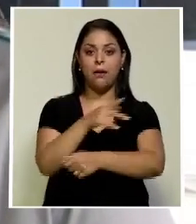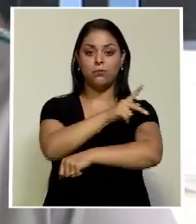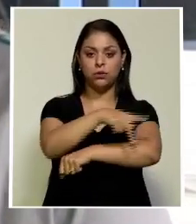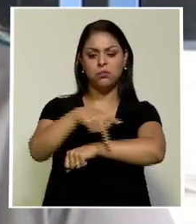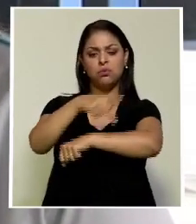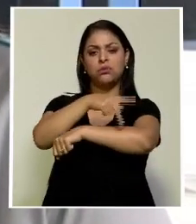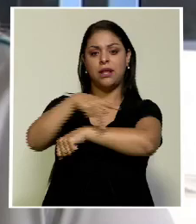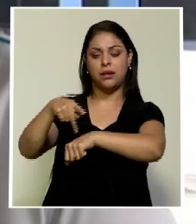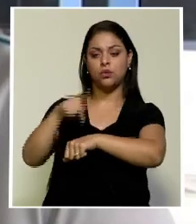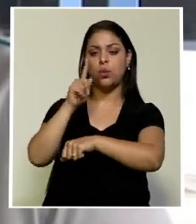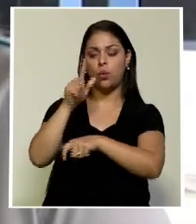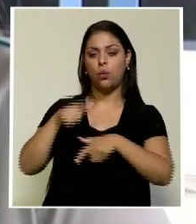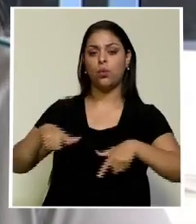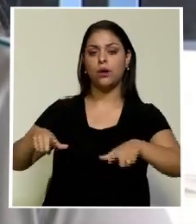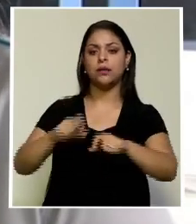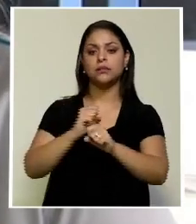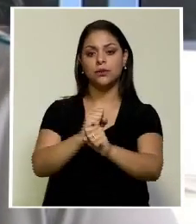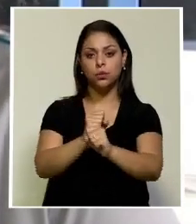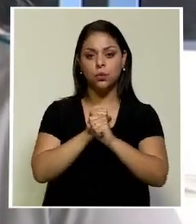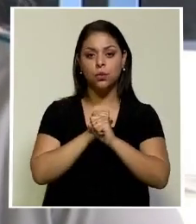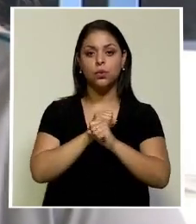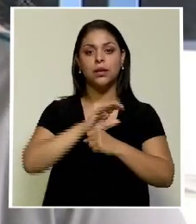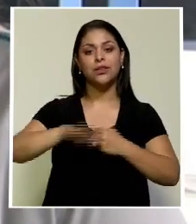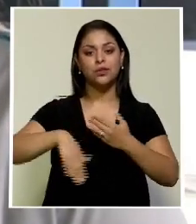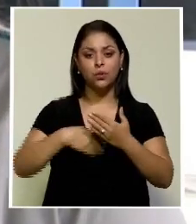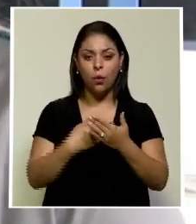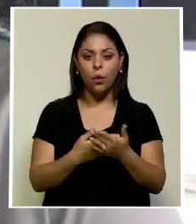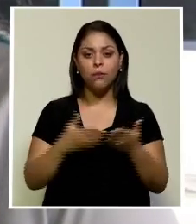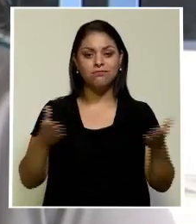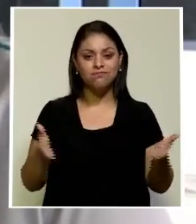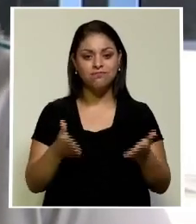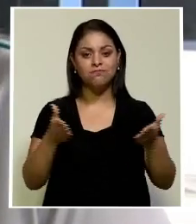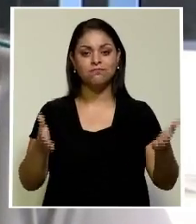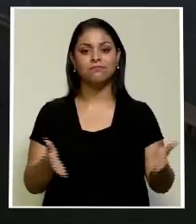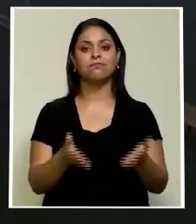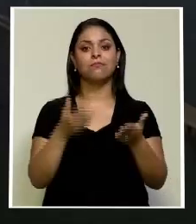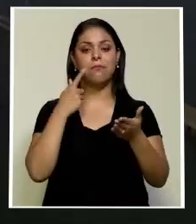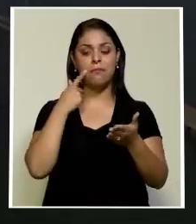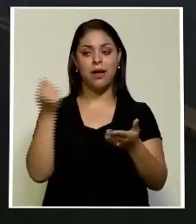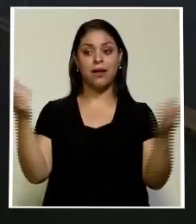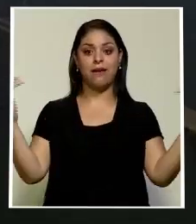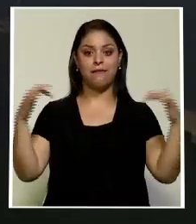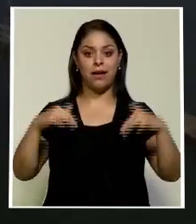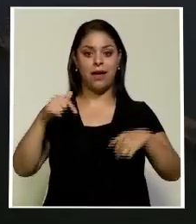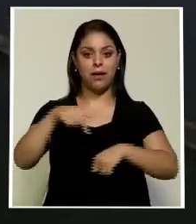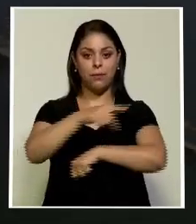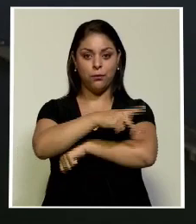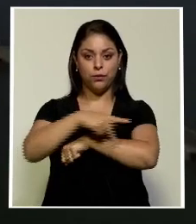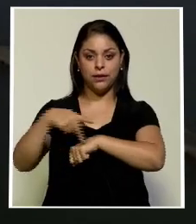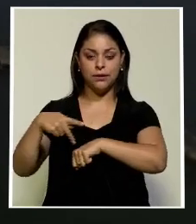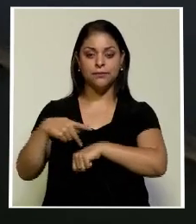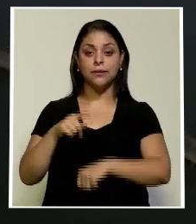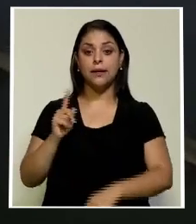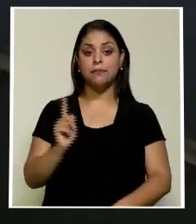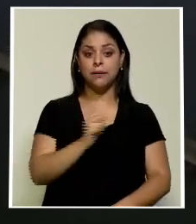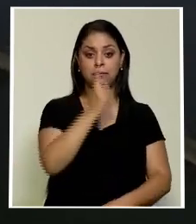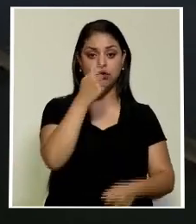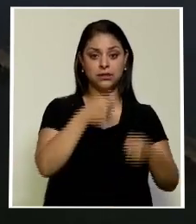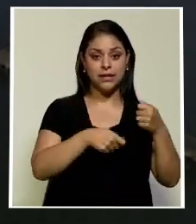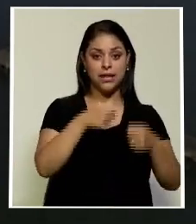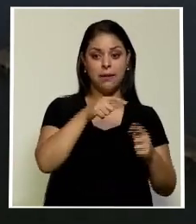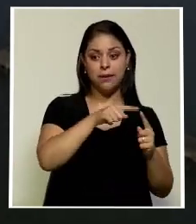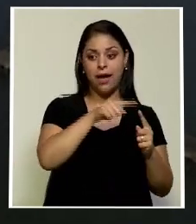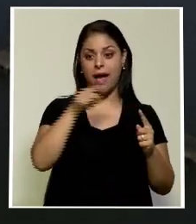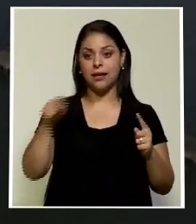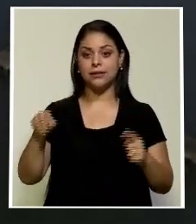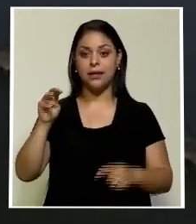y toda la campaña que ha generado también el gobierno en torno a la campaña Jalal del Puerto. Para esta temporada que inició el 1 de septiembre y se extiende hasta mayo,